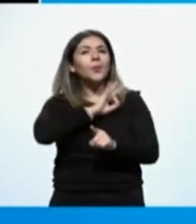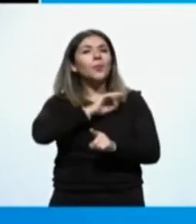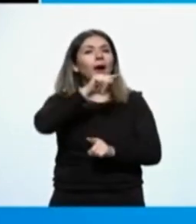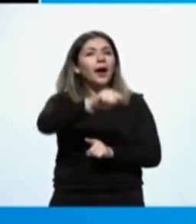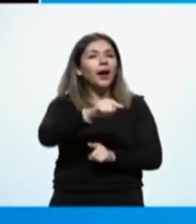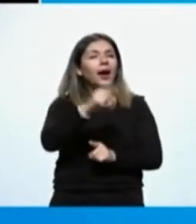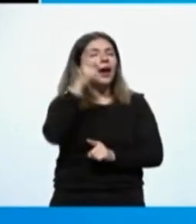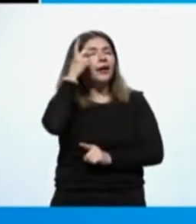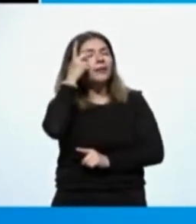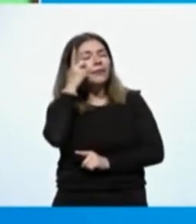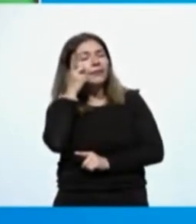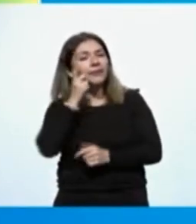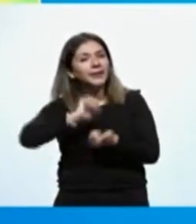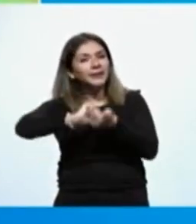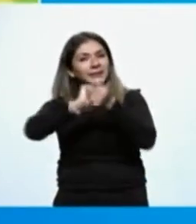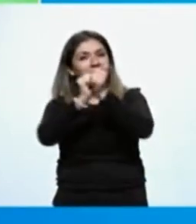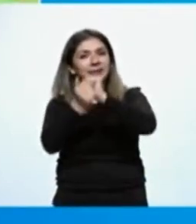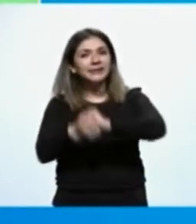hago